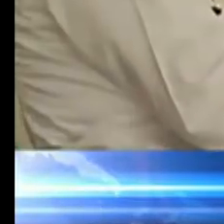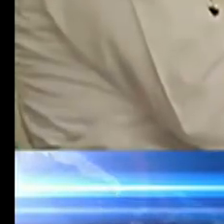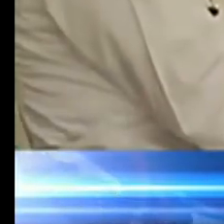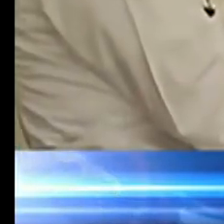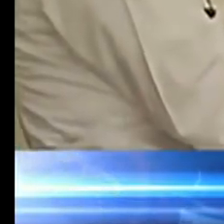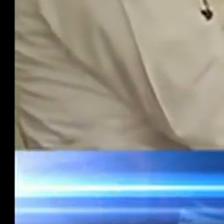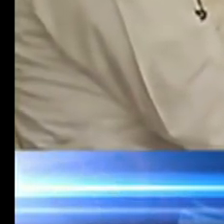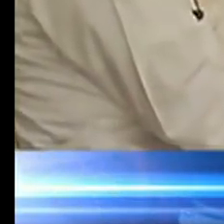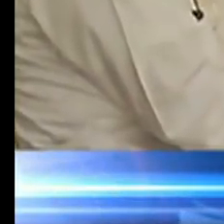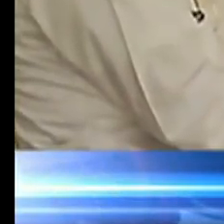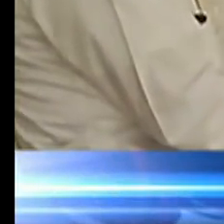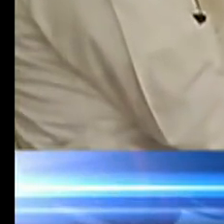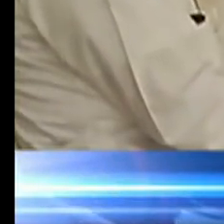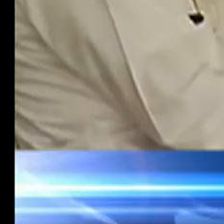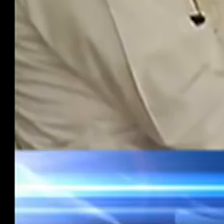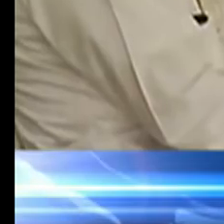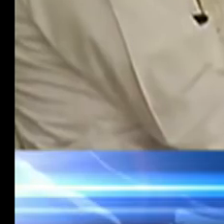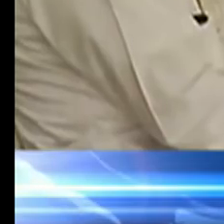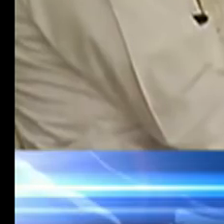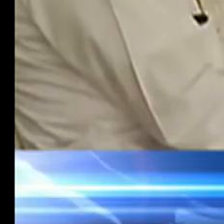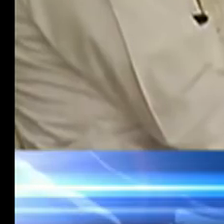Navidad.